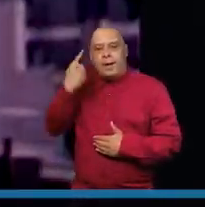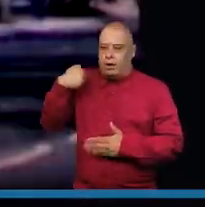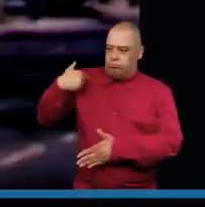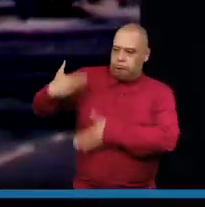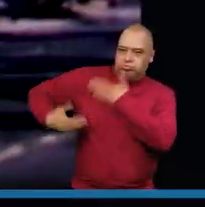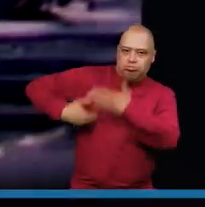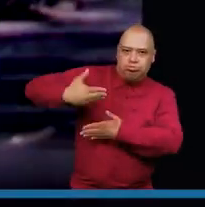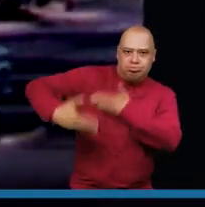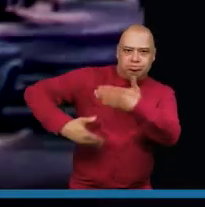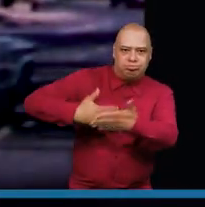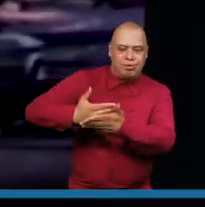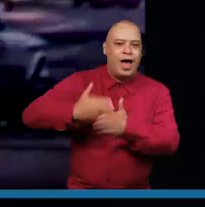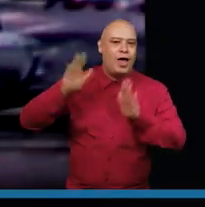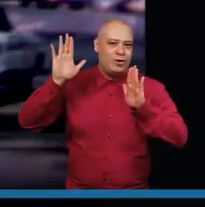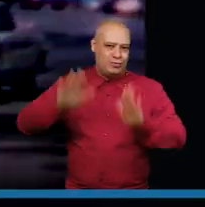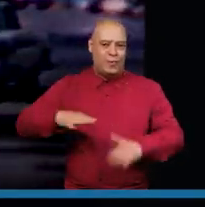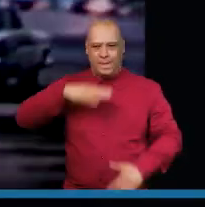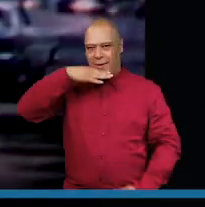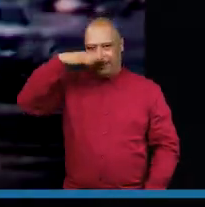sentido.